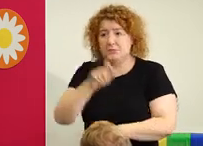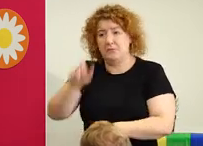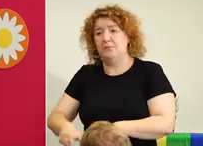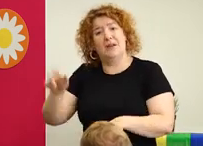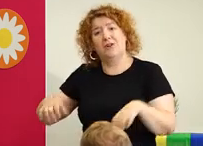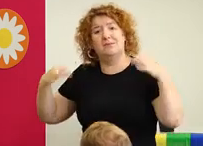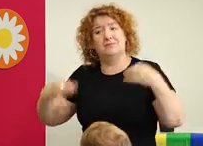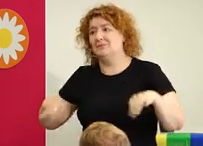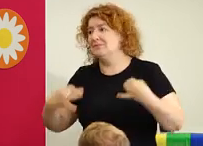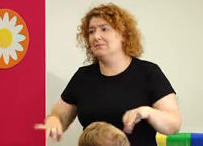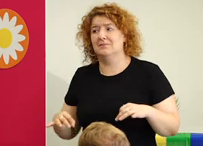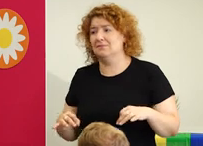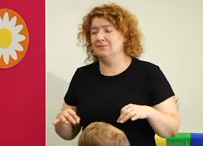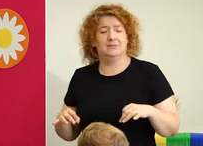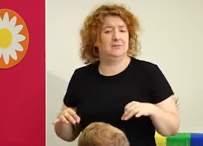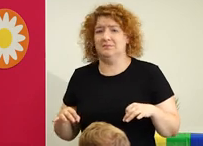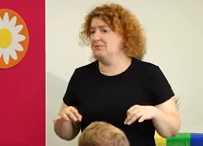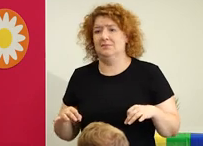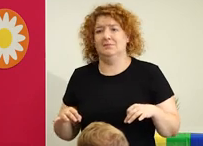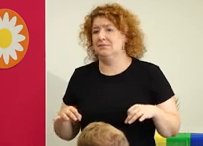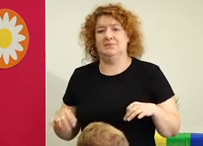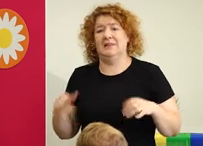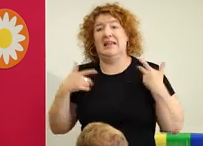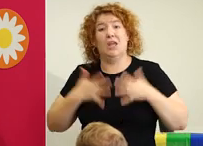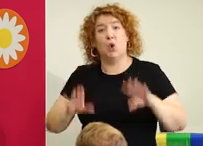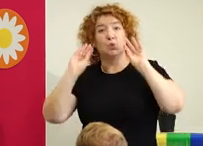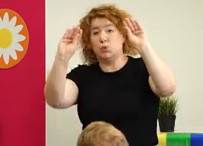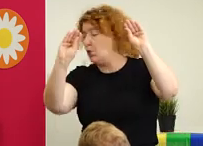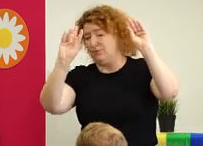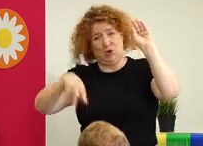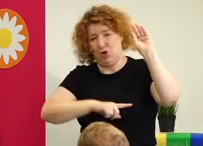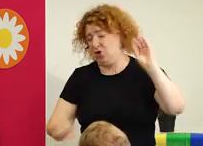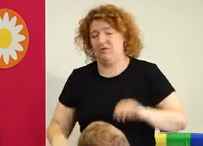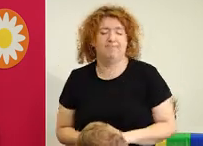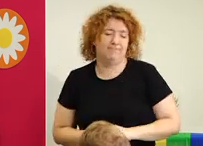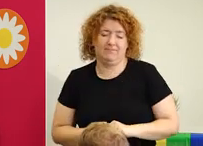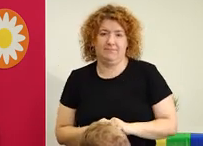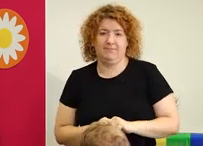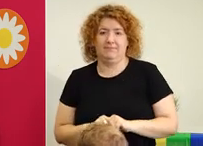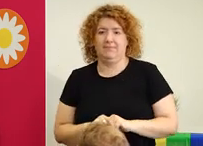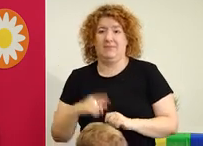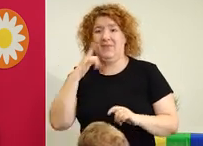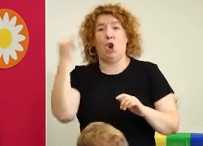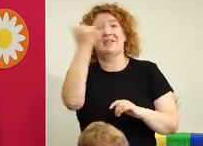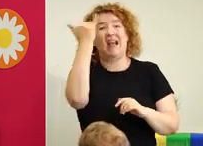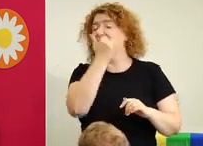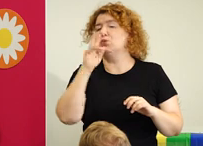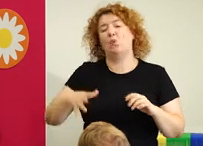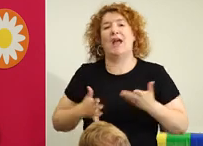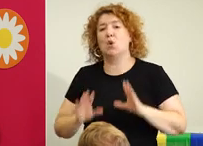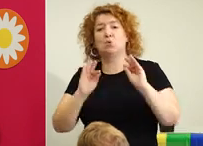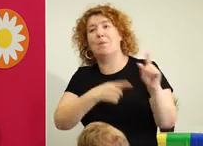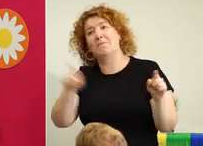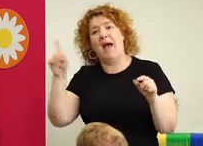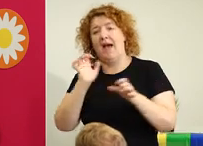personas que nunca son las hijas y los hijos, les hijes, de quienes ordenan esas guerras.